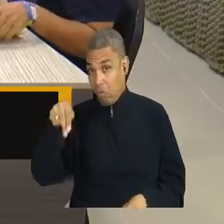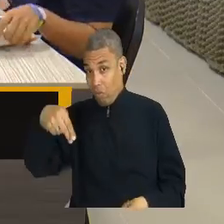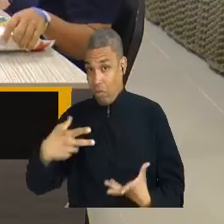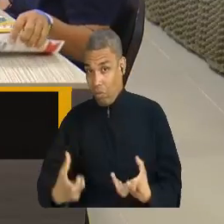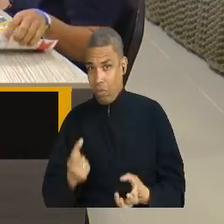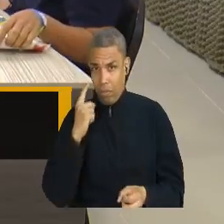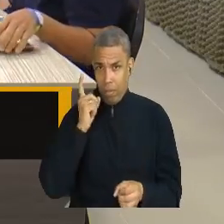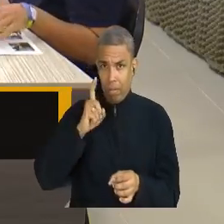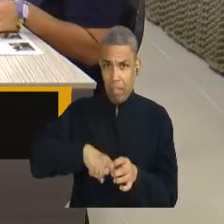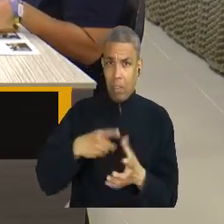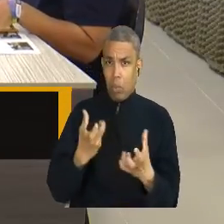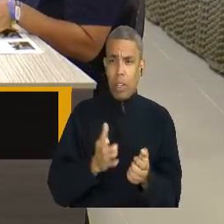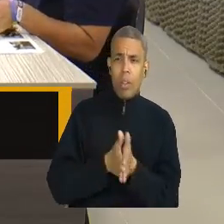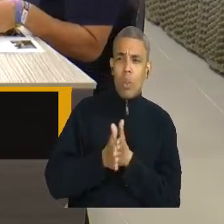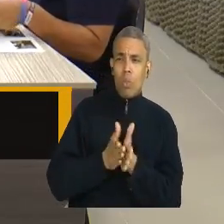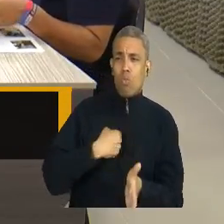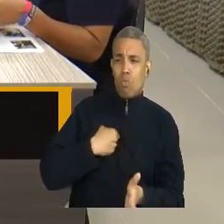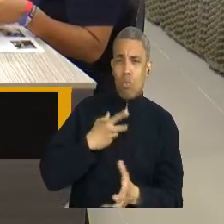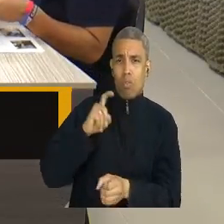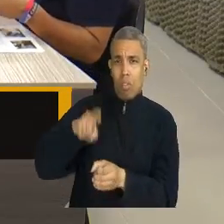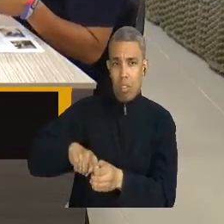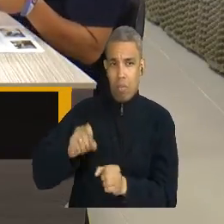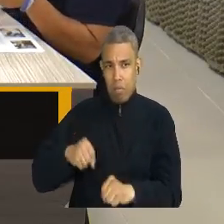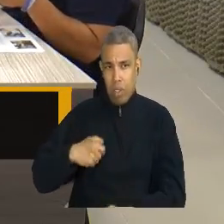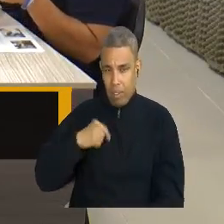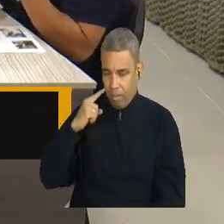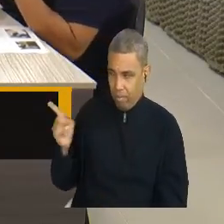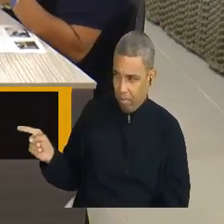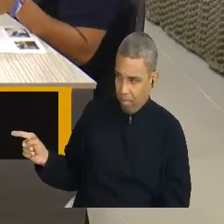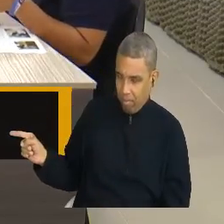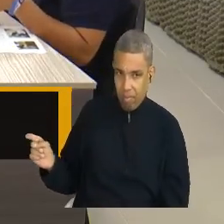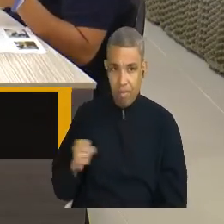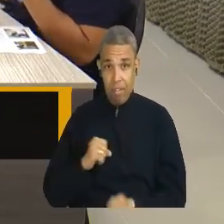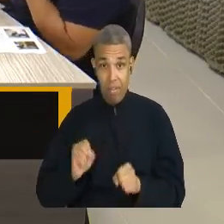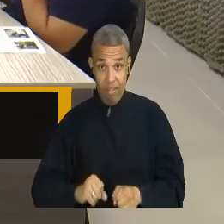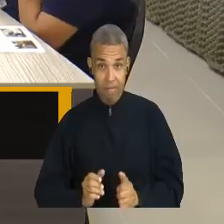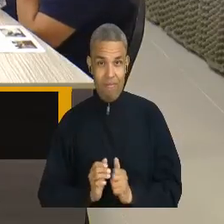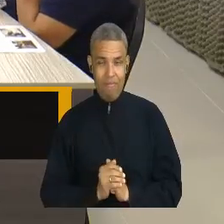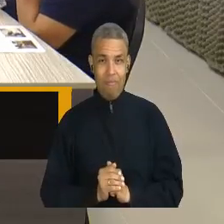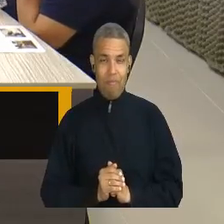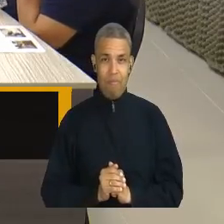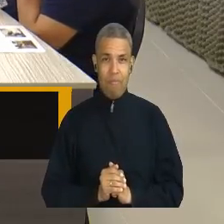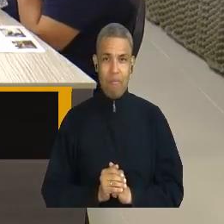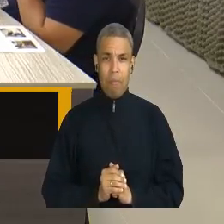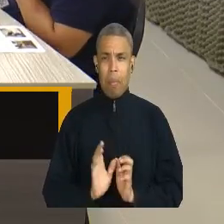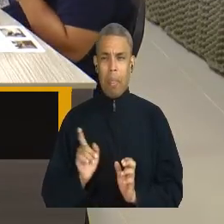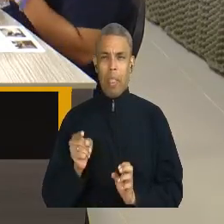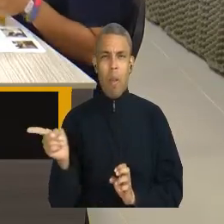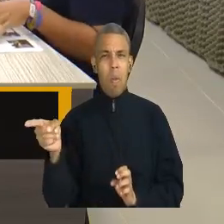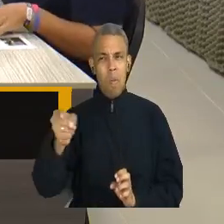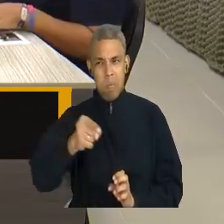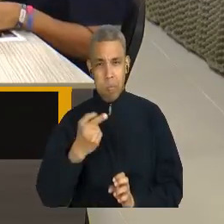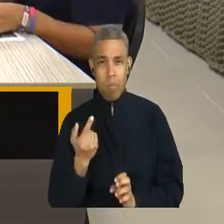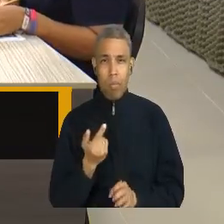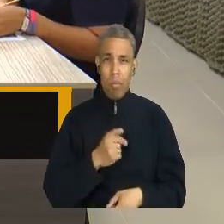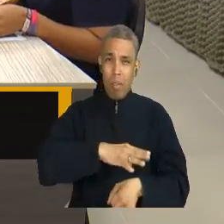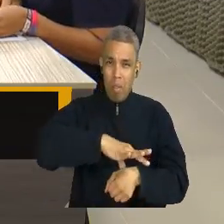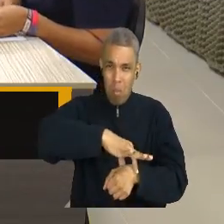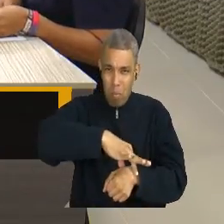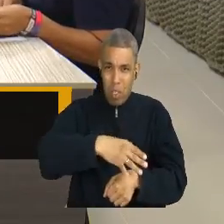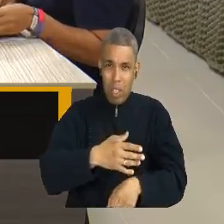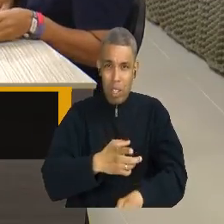seguir llevando sonrisas y buena energía a quienes se encuentran en estos centros clínicos muy tristes. Y de verdad, a veces hay personas